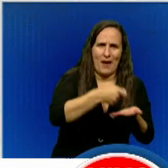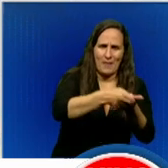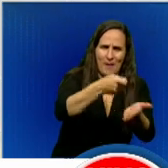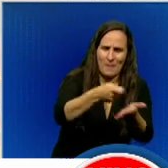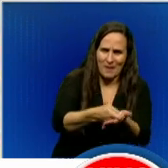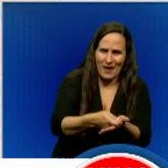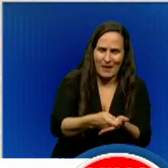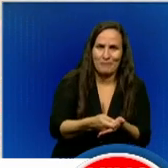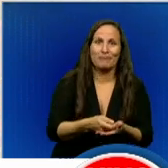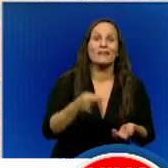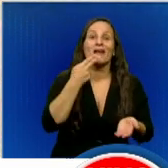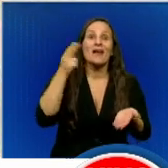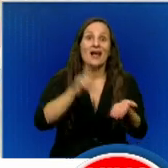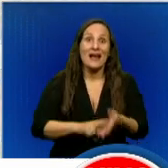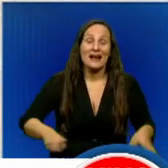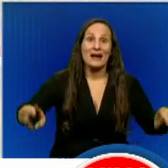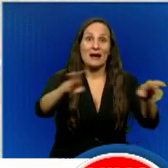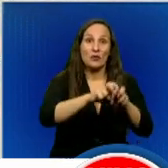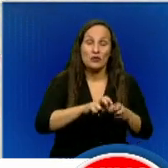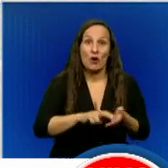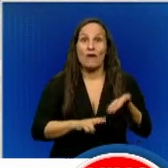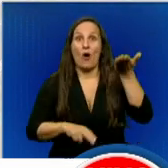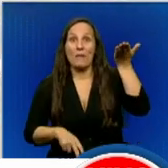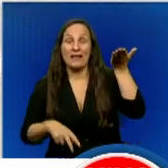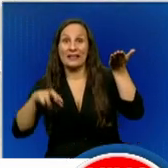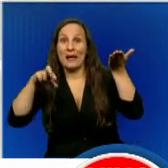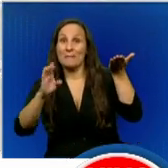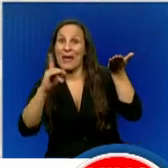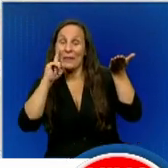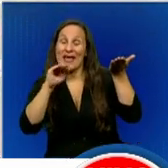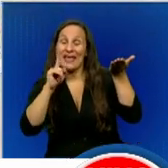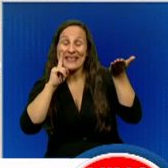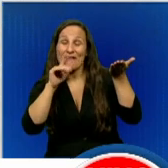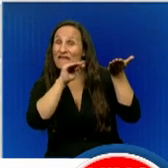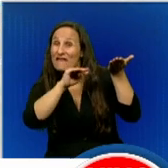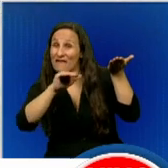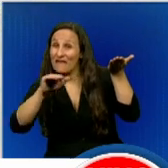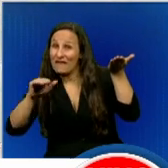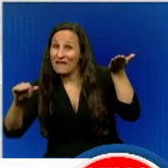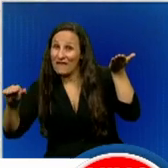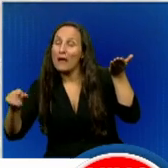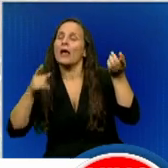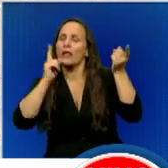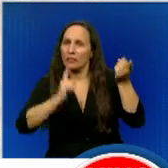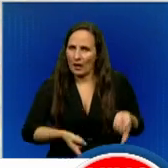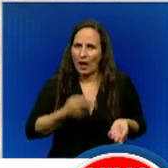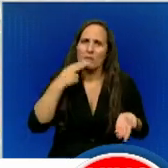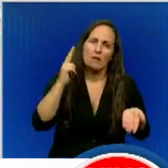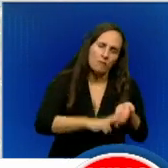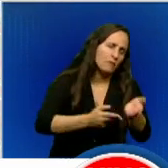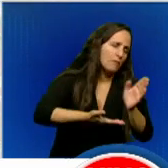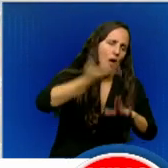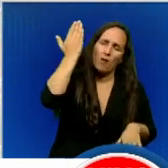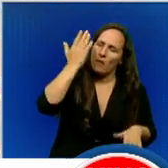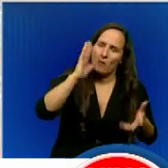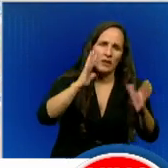recaudación aumenta y el pbi permanece igual también la presión fiscal aumenta bueno todo